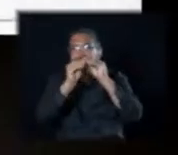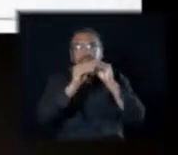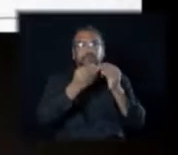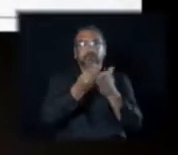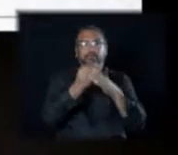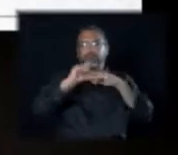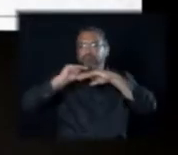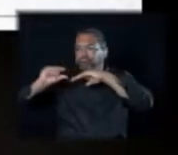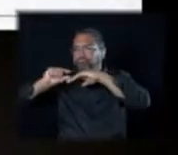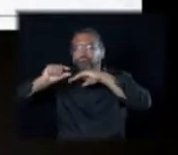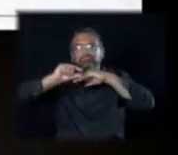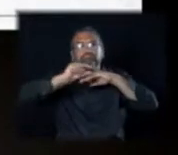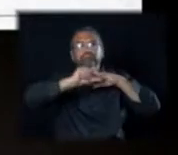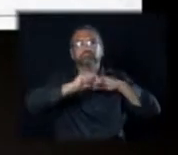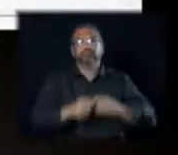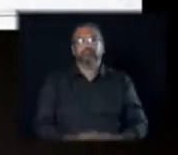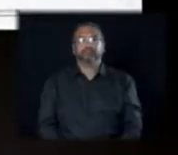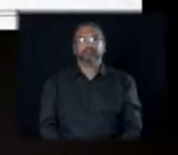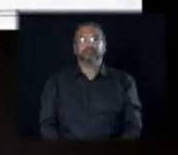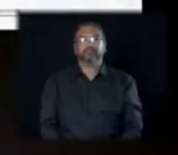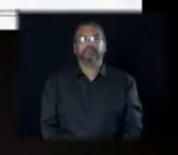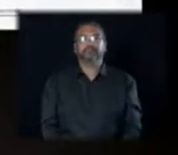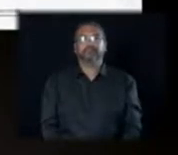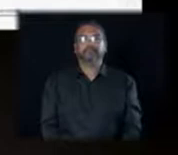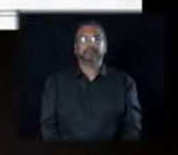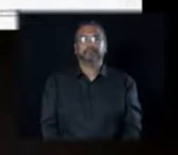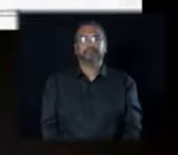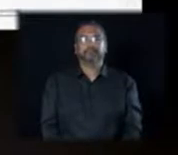poder reparar la infraestructura.